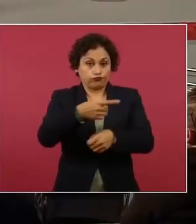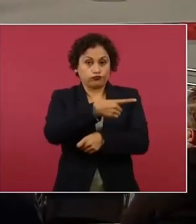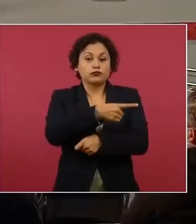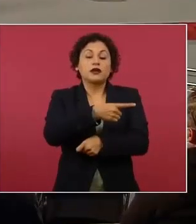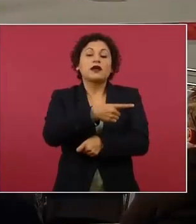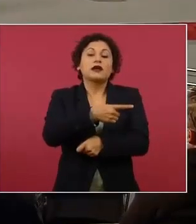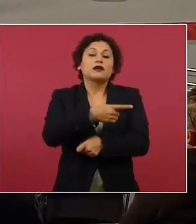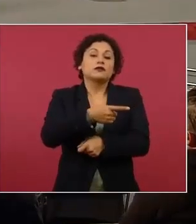Sería cuanto, presidente.